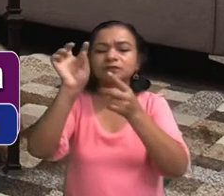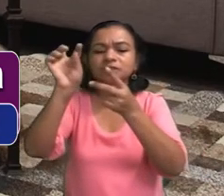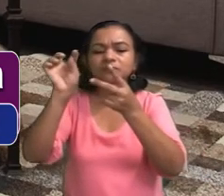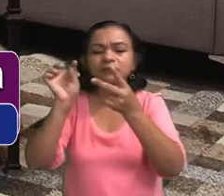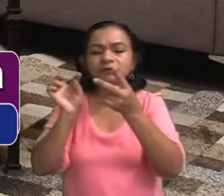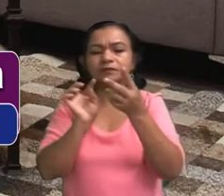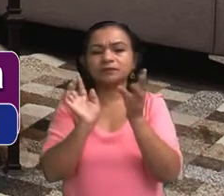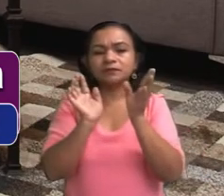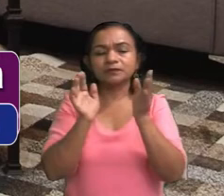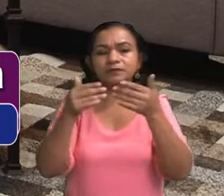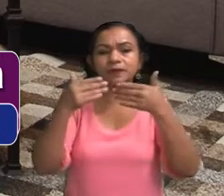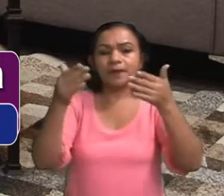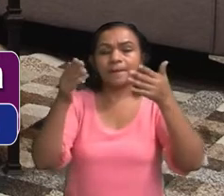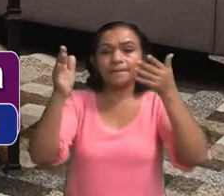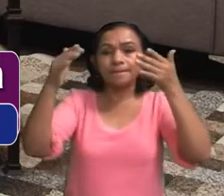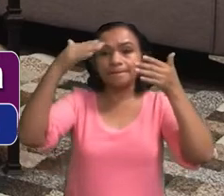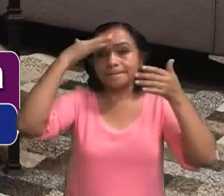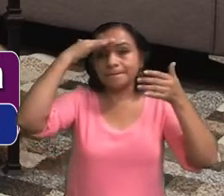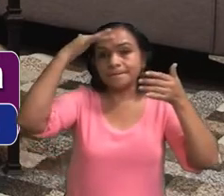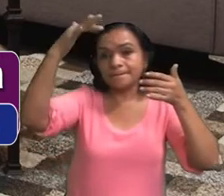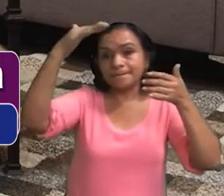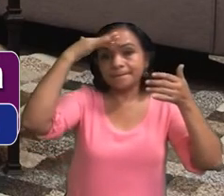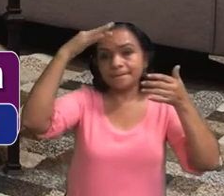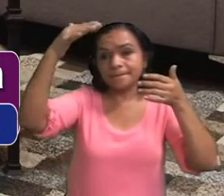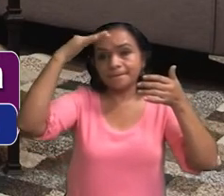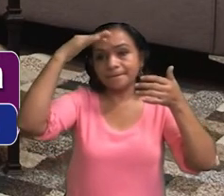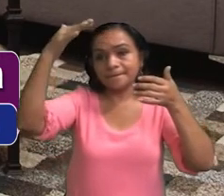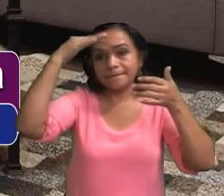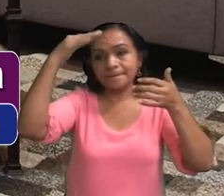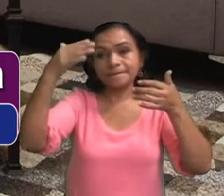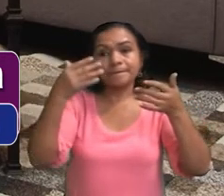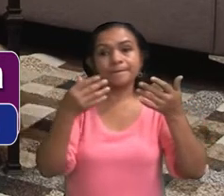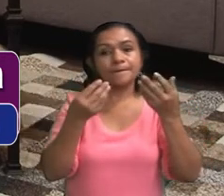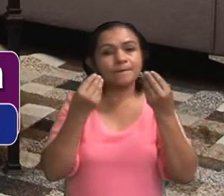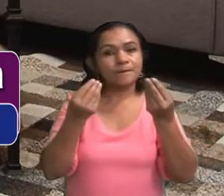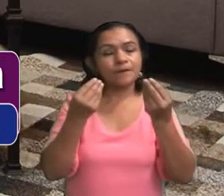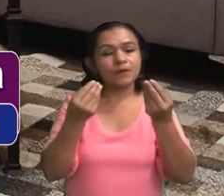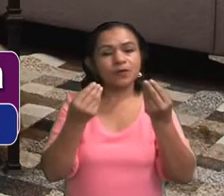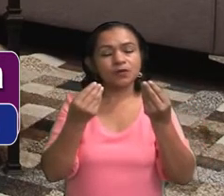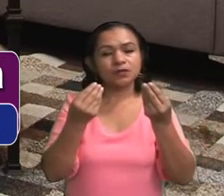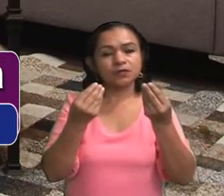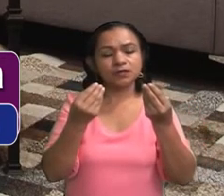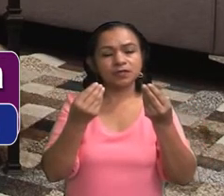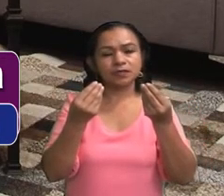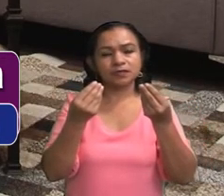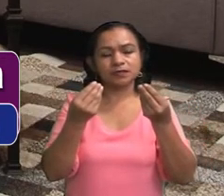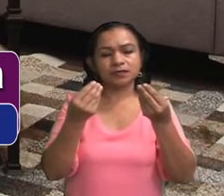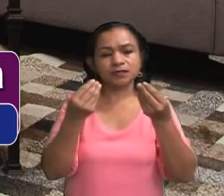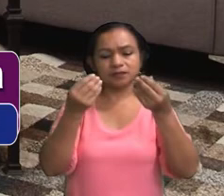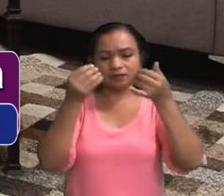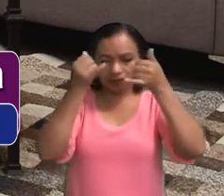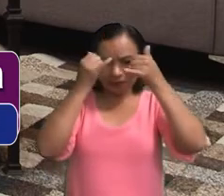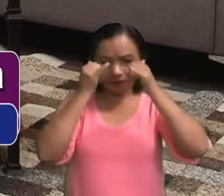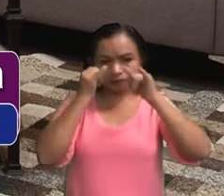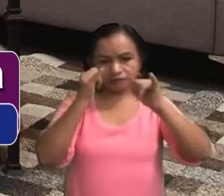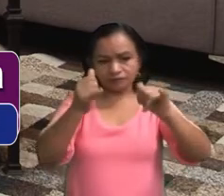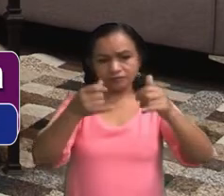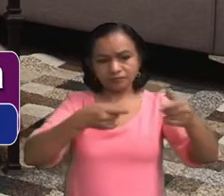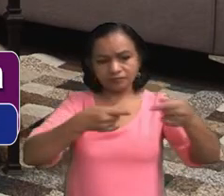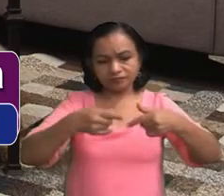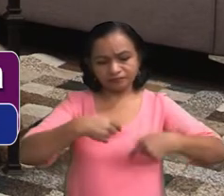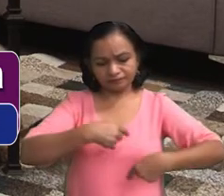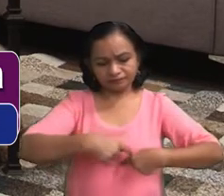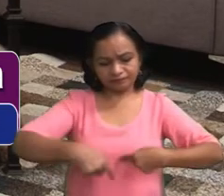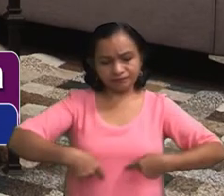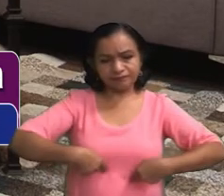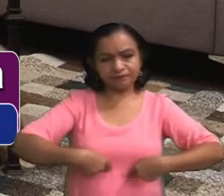por ejemplo, el mercado mexicano, que es un mercado que consume muchas vísceras, ¿verdad? Es exigente del